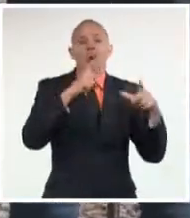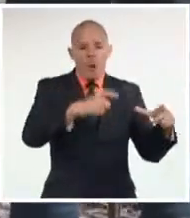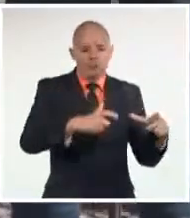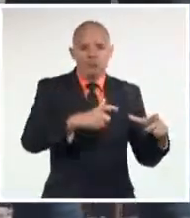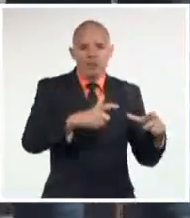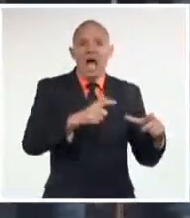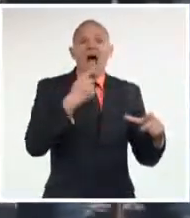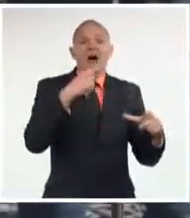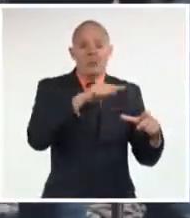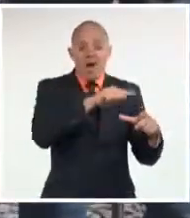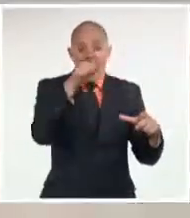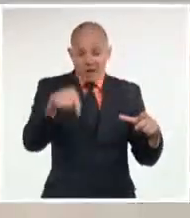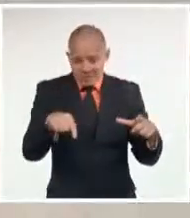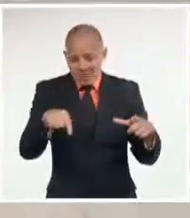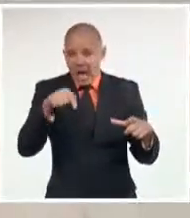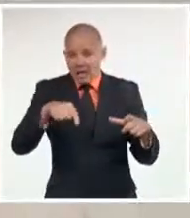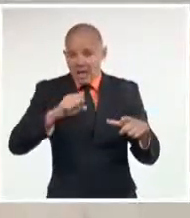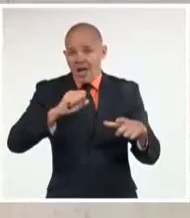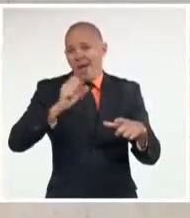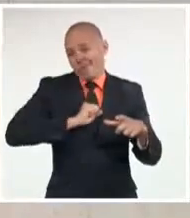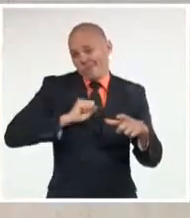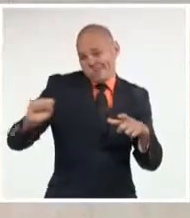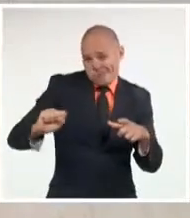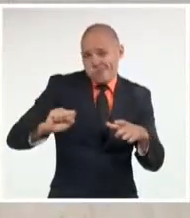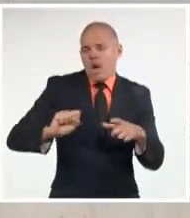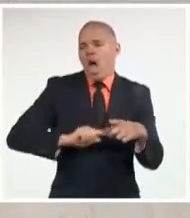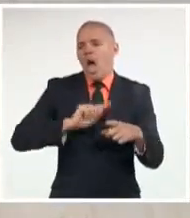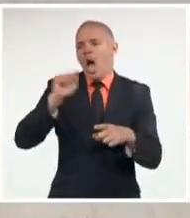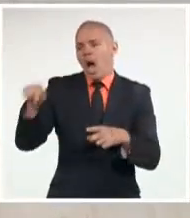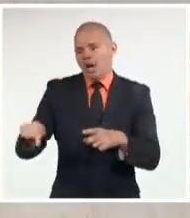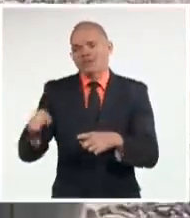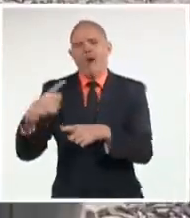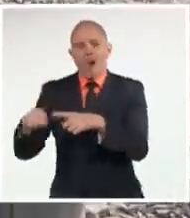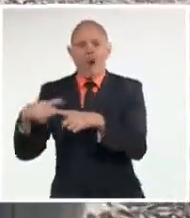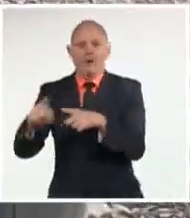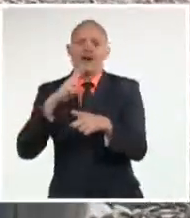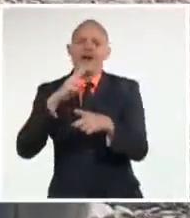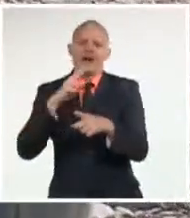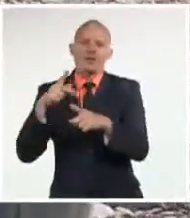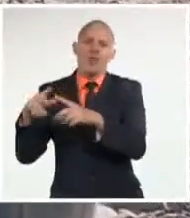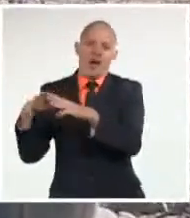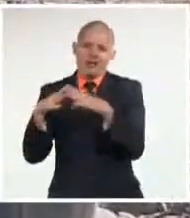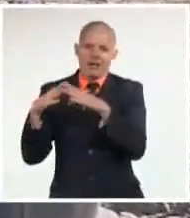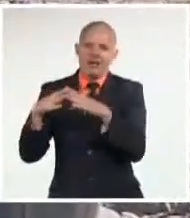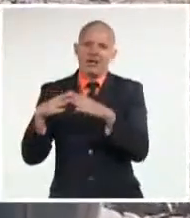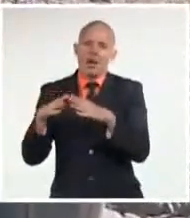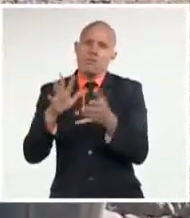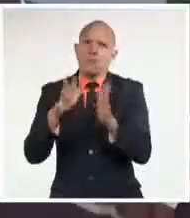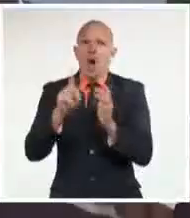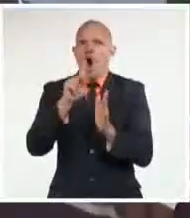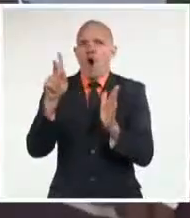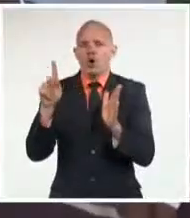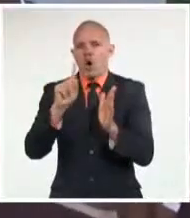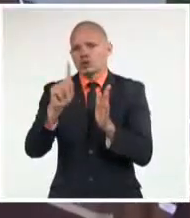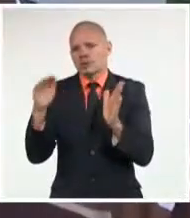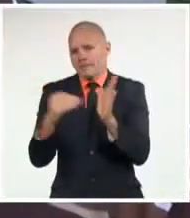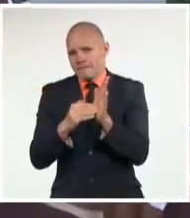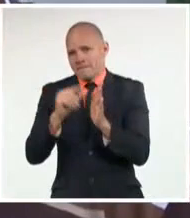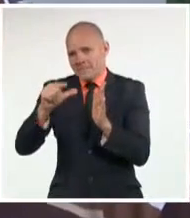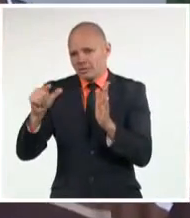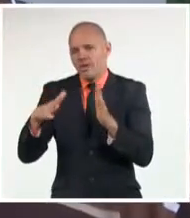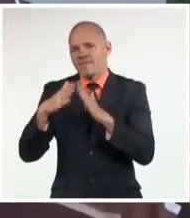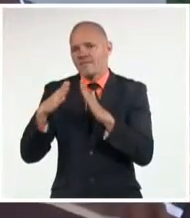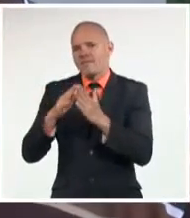a la estación de la potabilizadora y garantizar el servicio a alrededor de 11.000 habitantes del